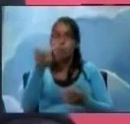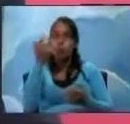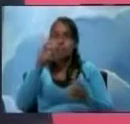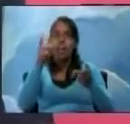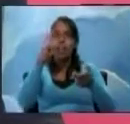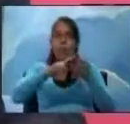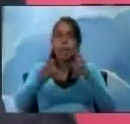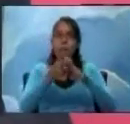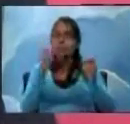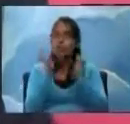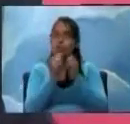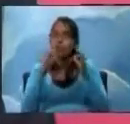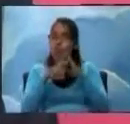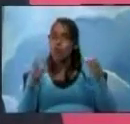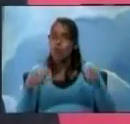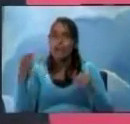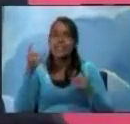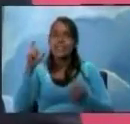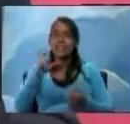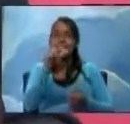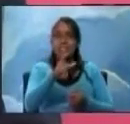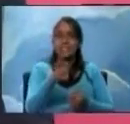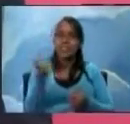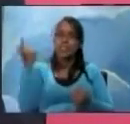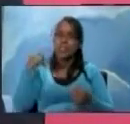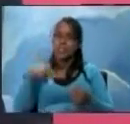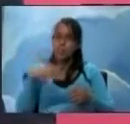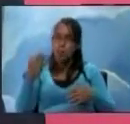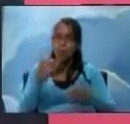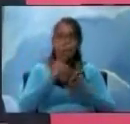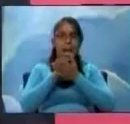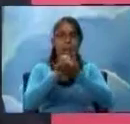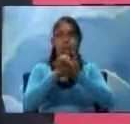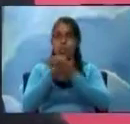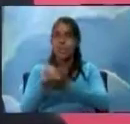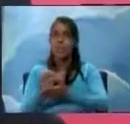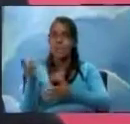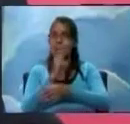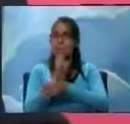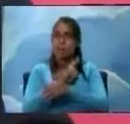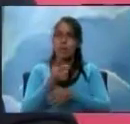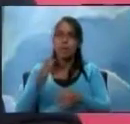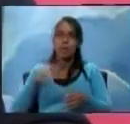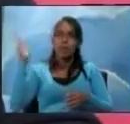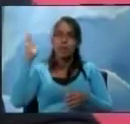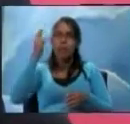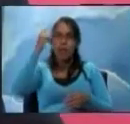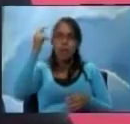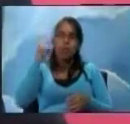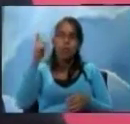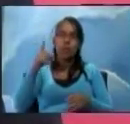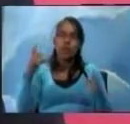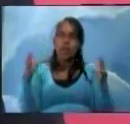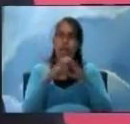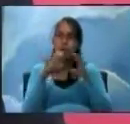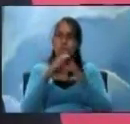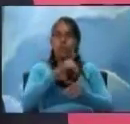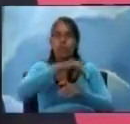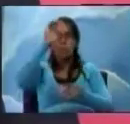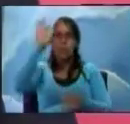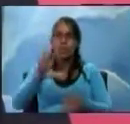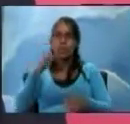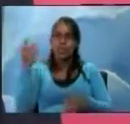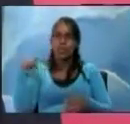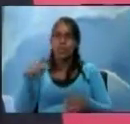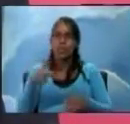buscar la paz con todo, al que necesita, tenemos que ayudarle. Rápidamente me viene a la mente una reunión de pastores